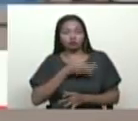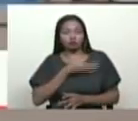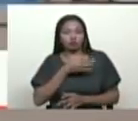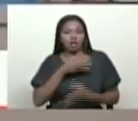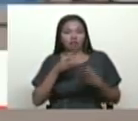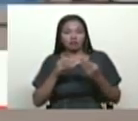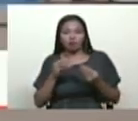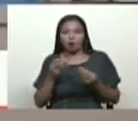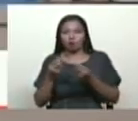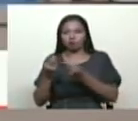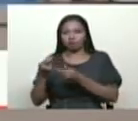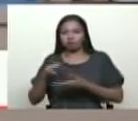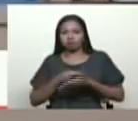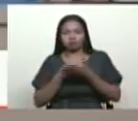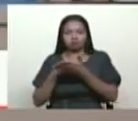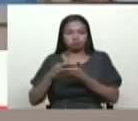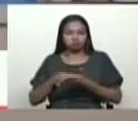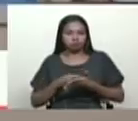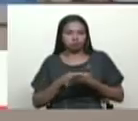su dinero,